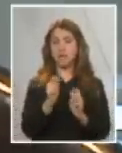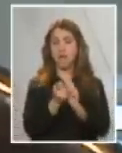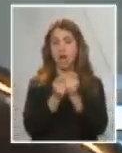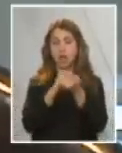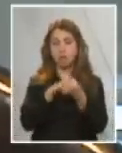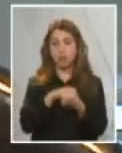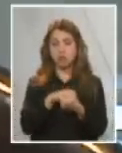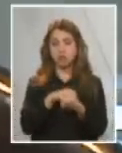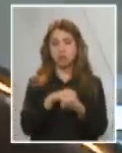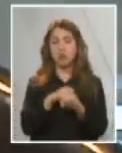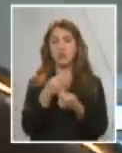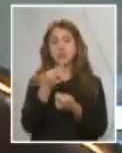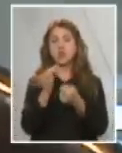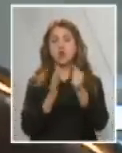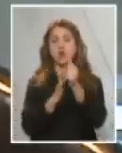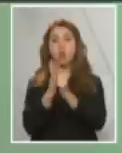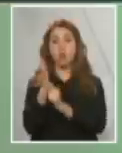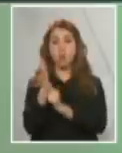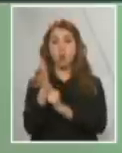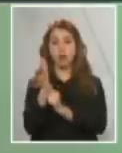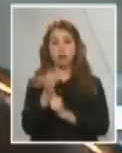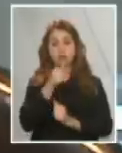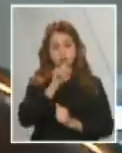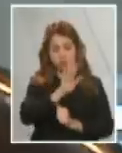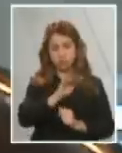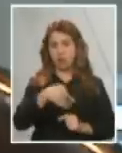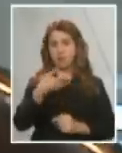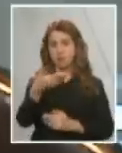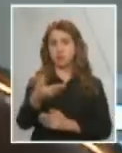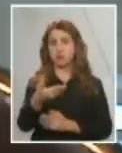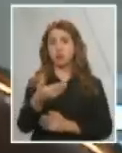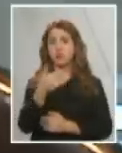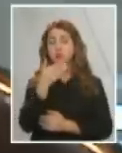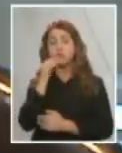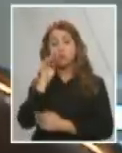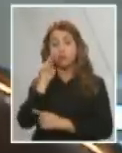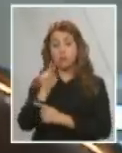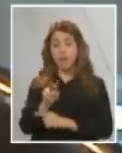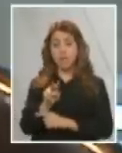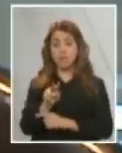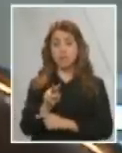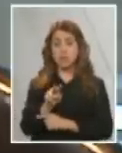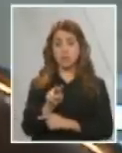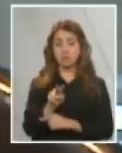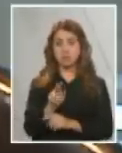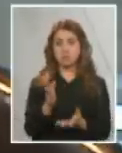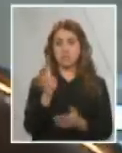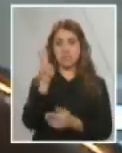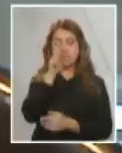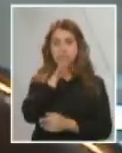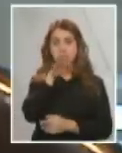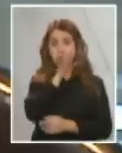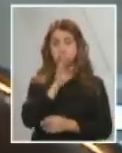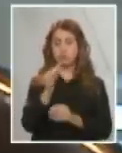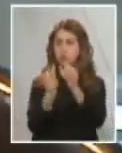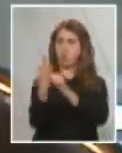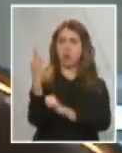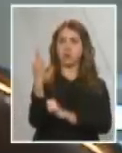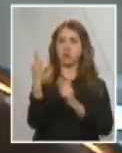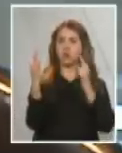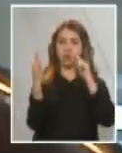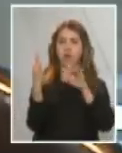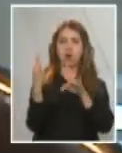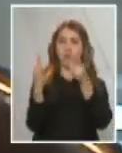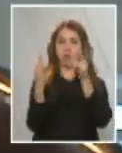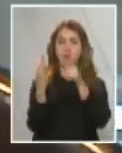adaptación del guante. Ya lo vamos a mostrar, sí. Lo vamos a mostrar. Y cuando tú lo ves, o sea, cuando tú lo ves sin uso, tú no te das cuenta.